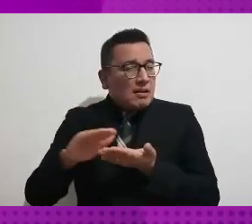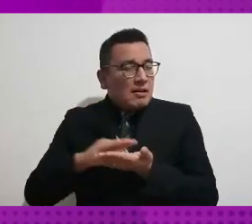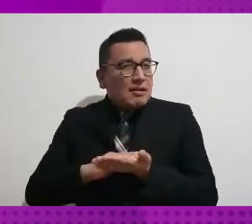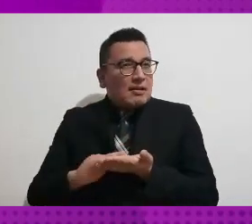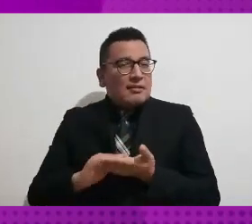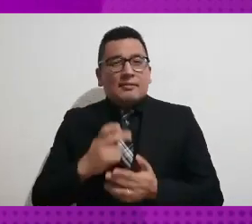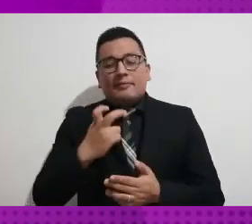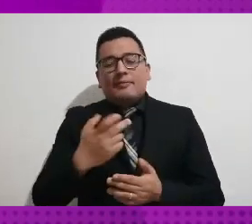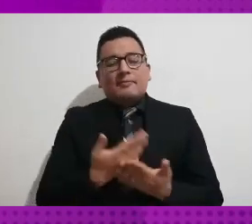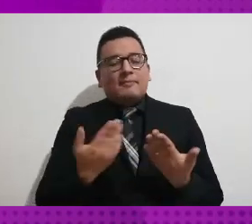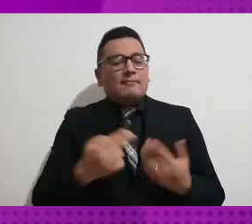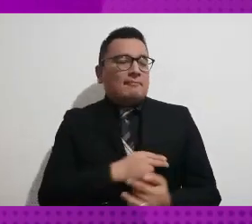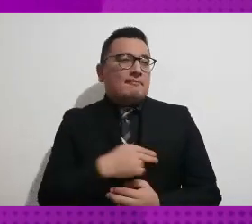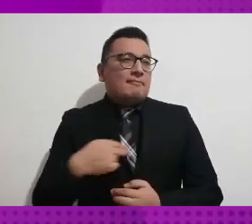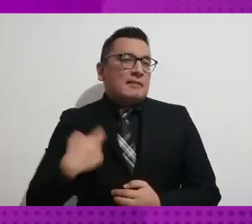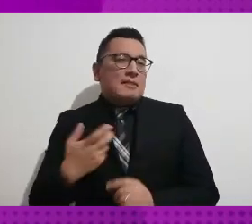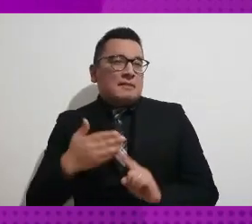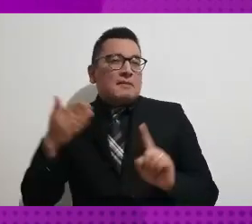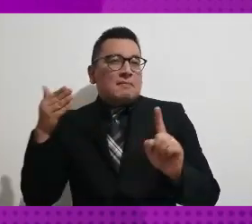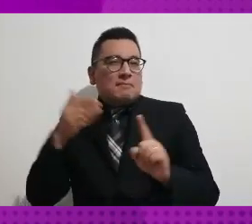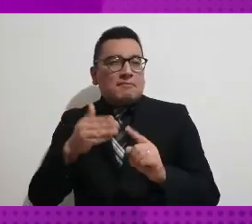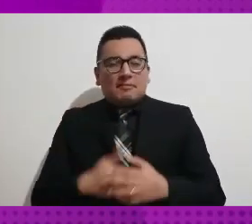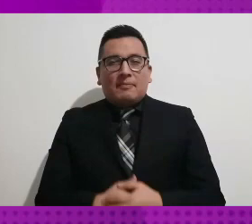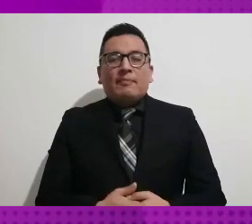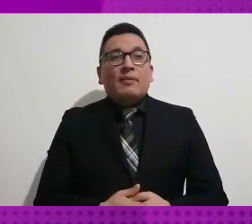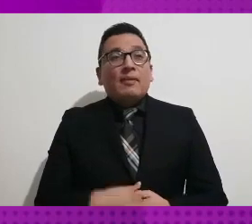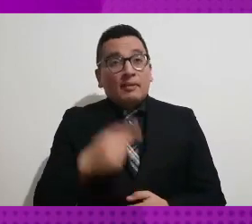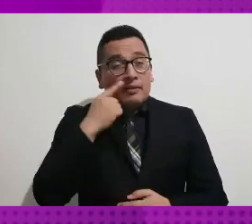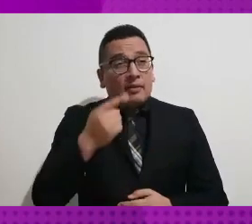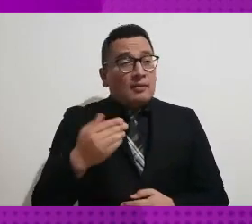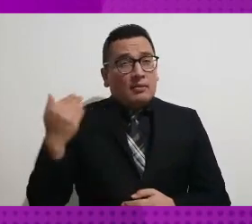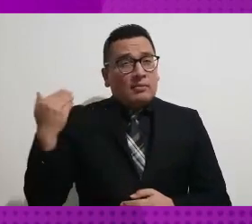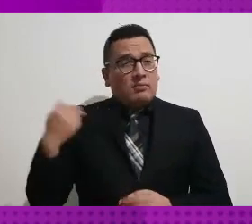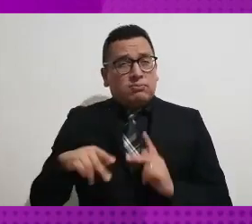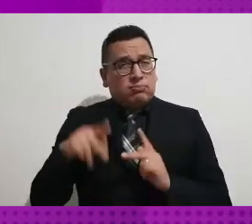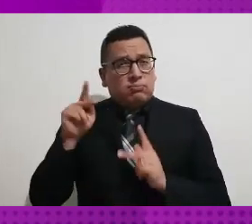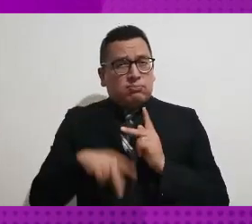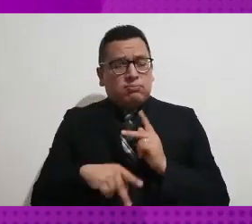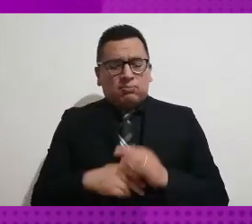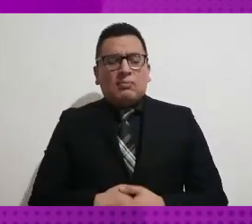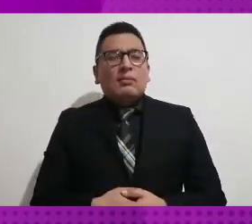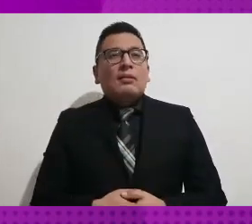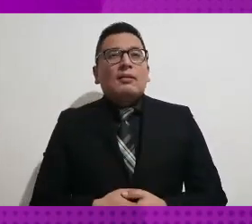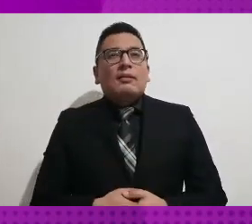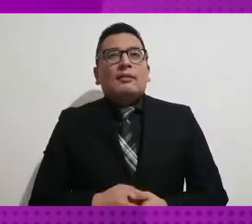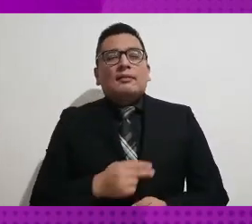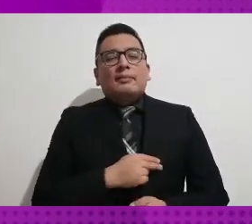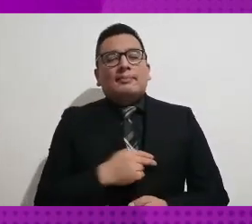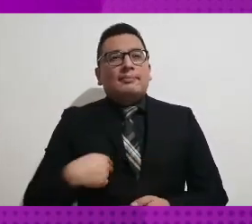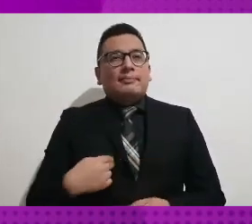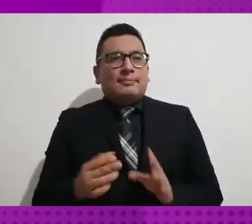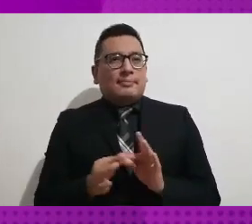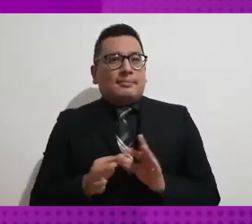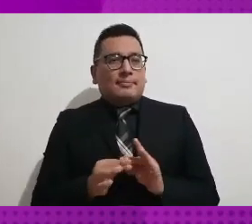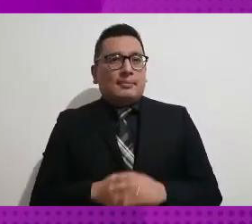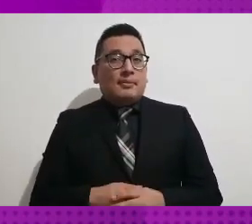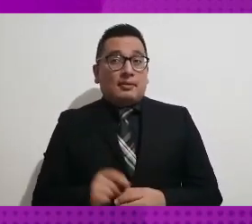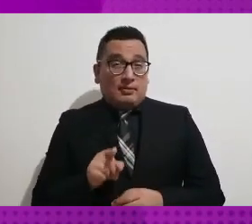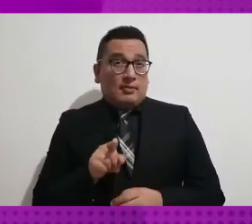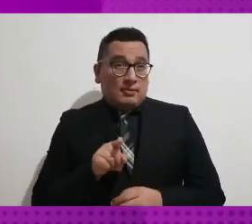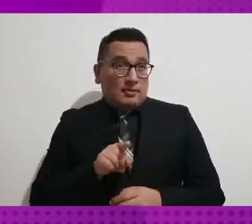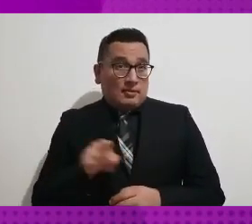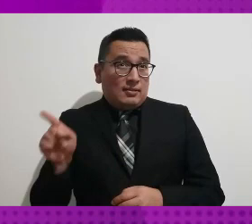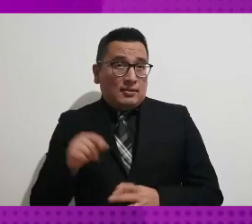haciendo este programa. Antes de irnos a la pausa estábamos platicando sobre las acciones específicas en materia, usted